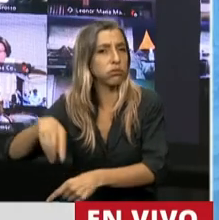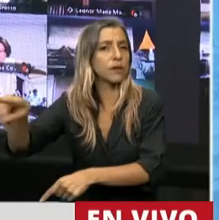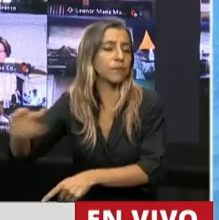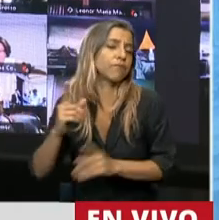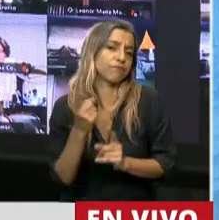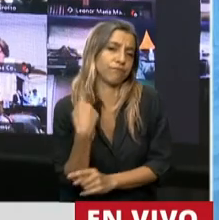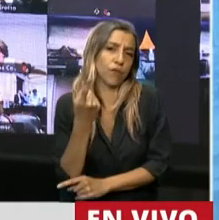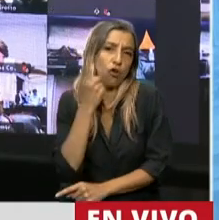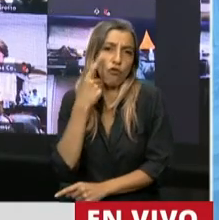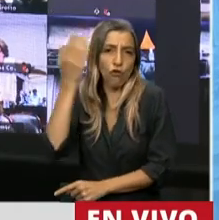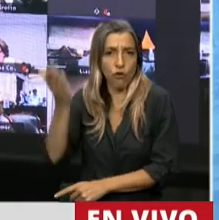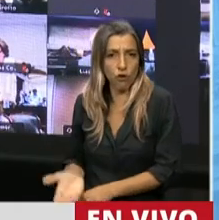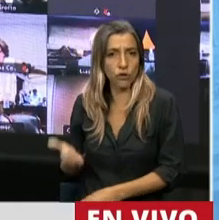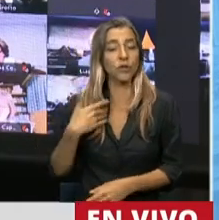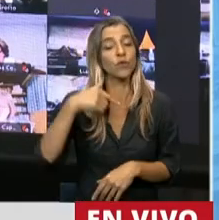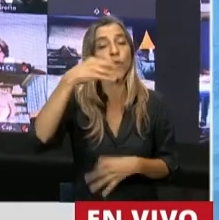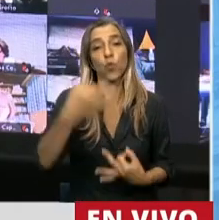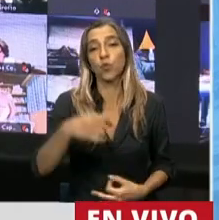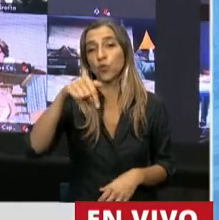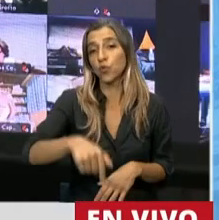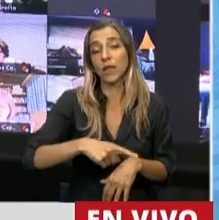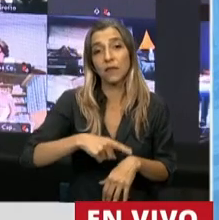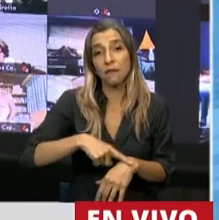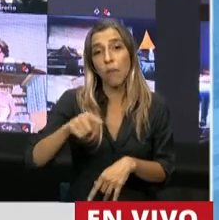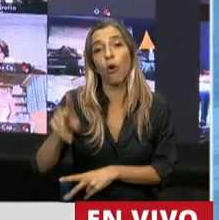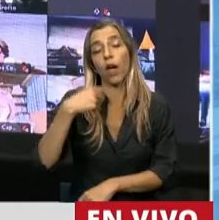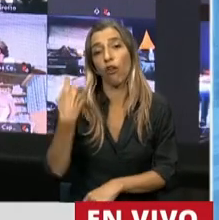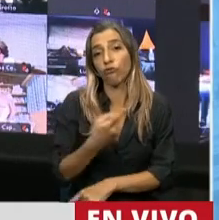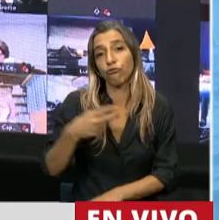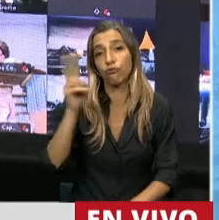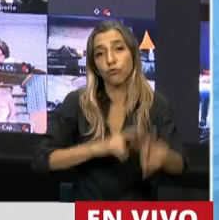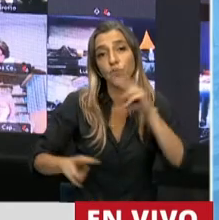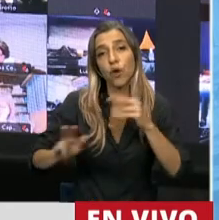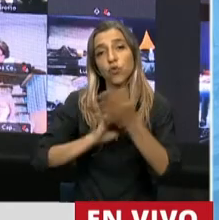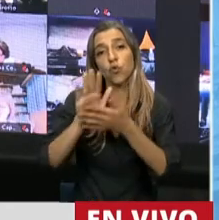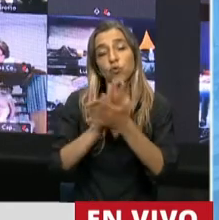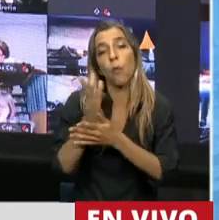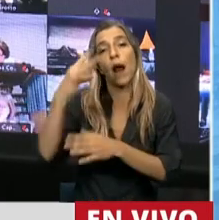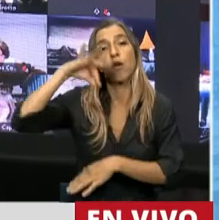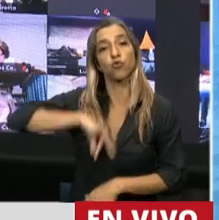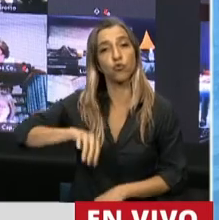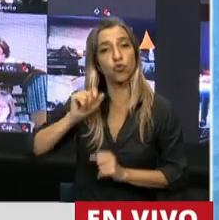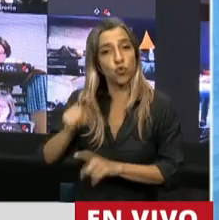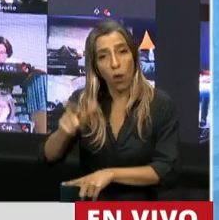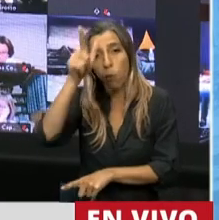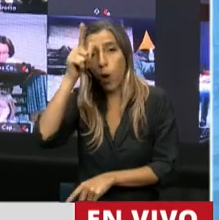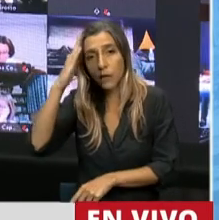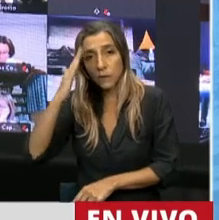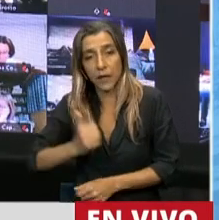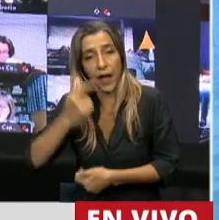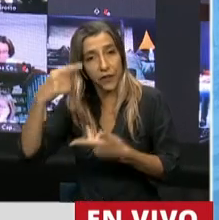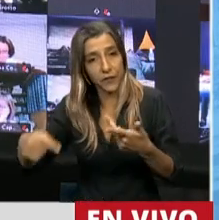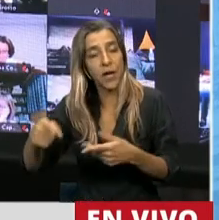tiempos donde estamos tratando de ordenar los salarios de las Fuerzas Armadas, y eso se ha visto materializado principalmente en los haberes